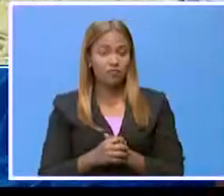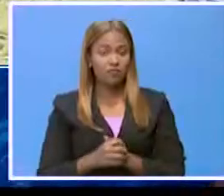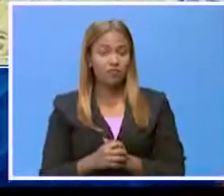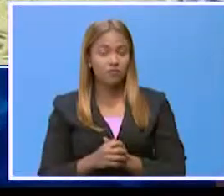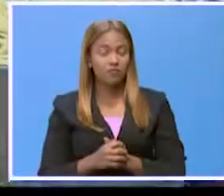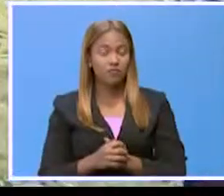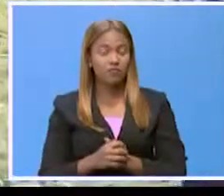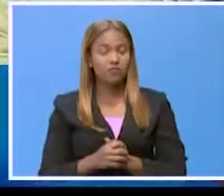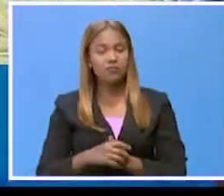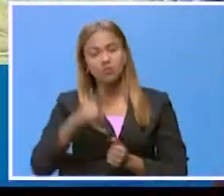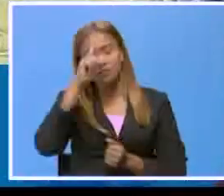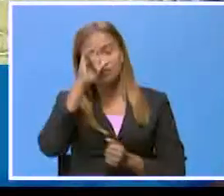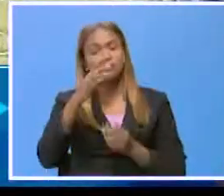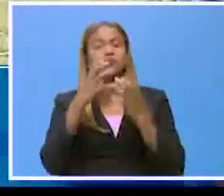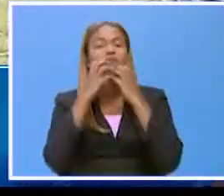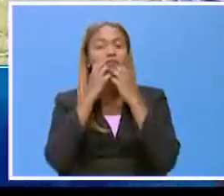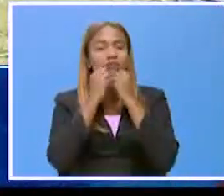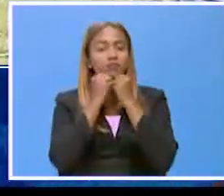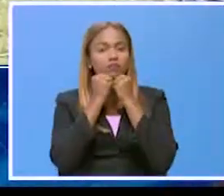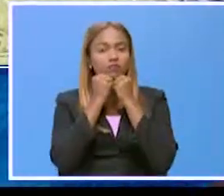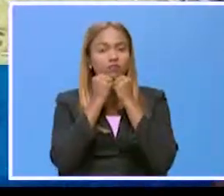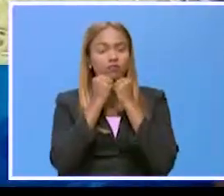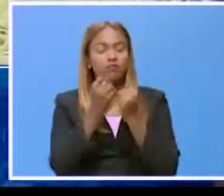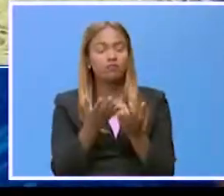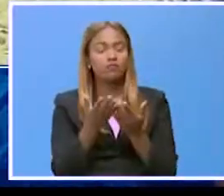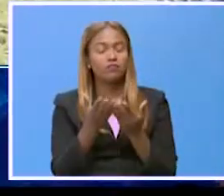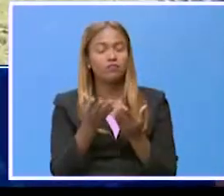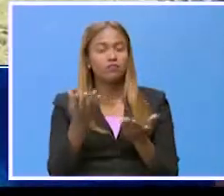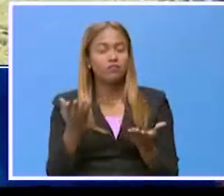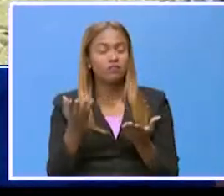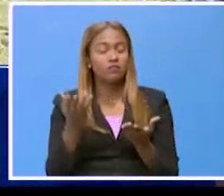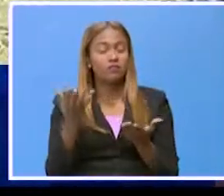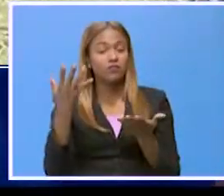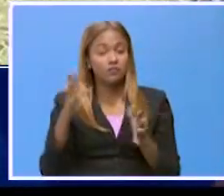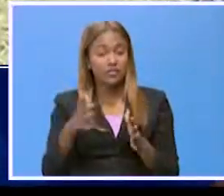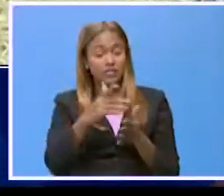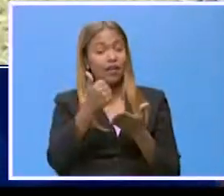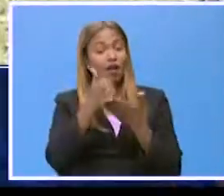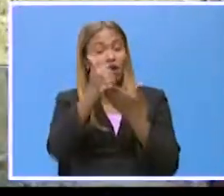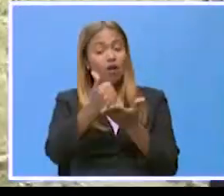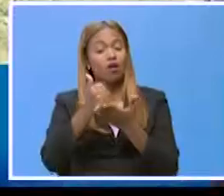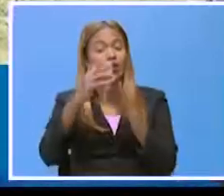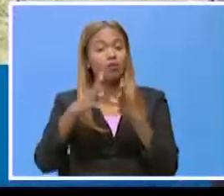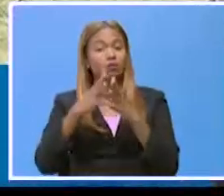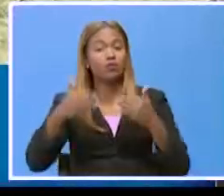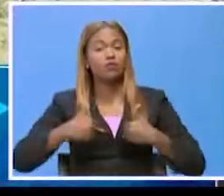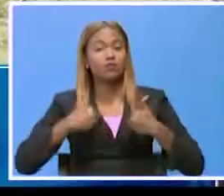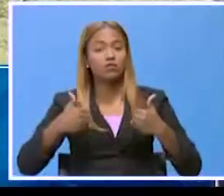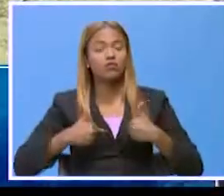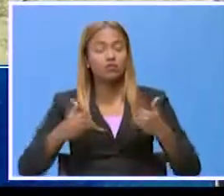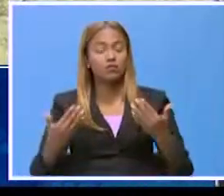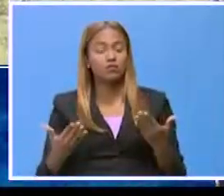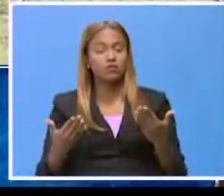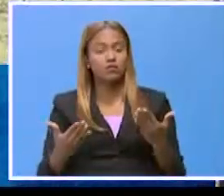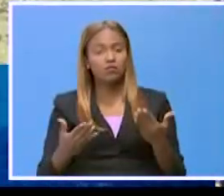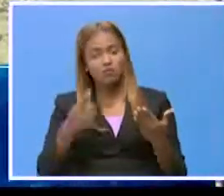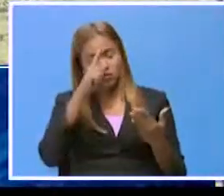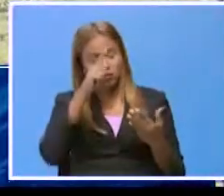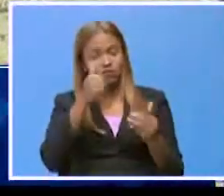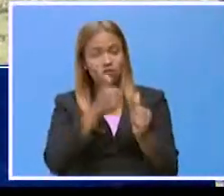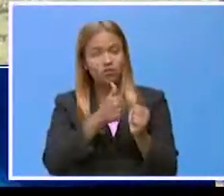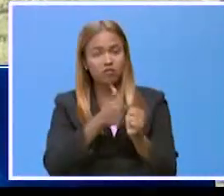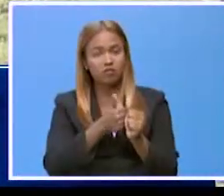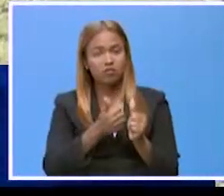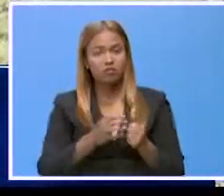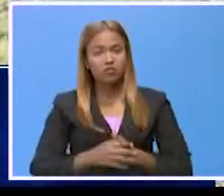y el aprecio de todos ya que yo ayudo a muchos jóvenes y gracias al abrirse camino